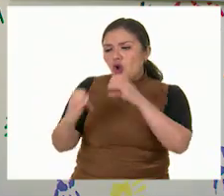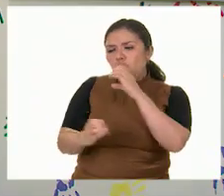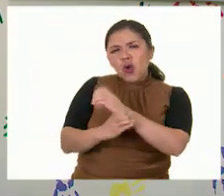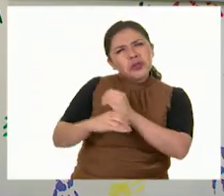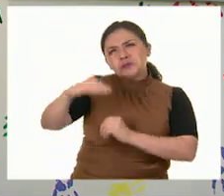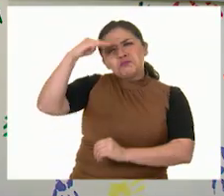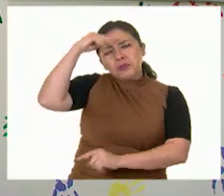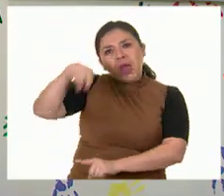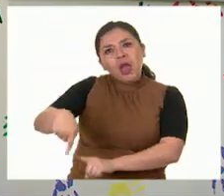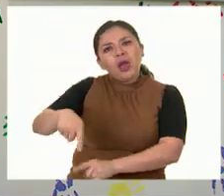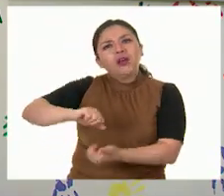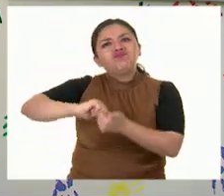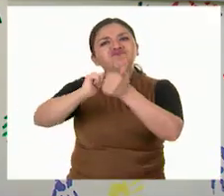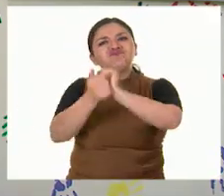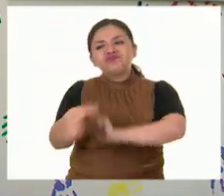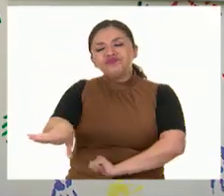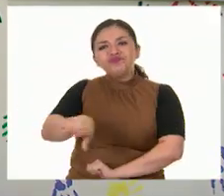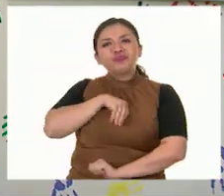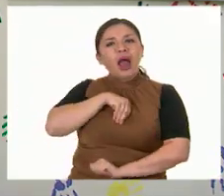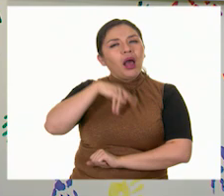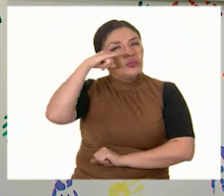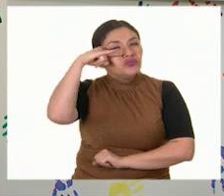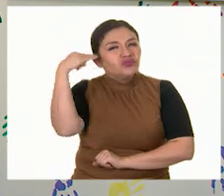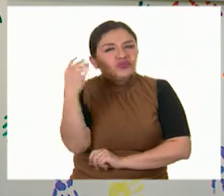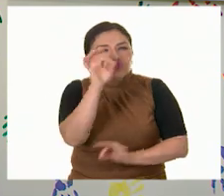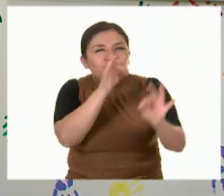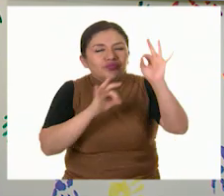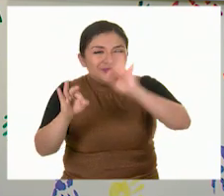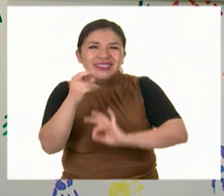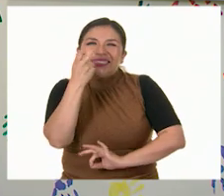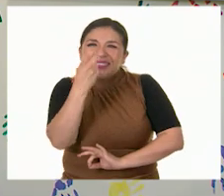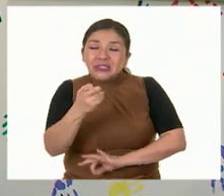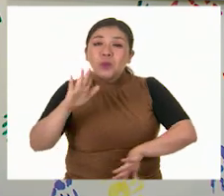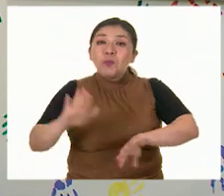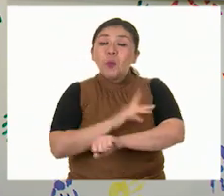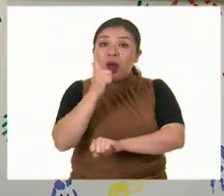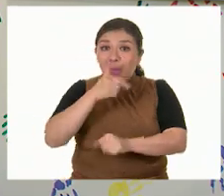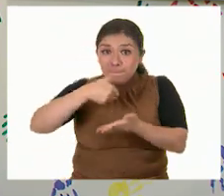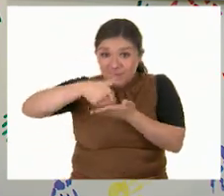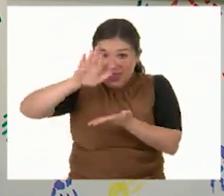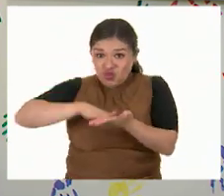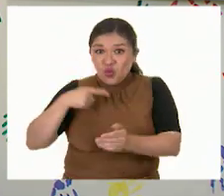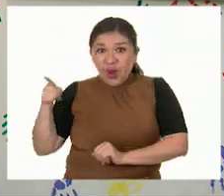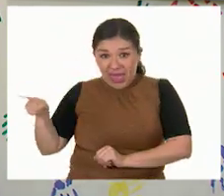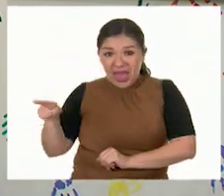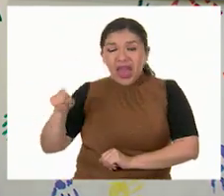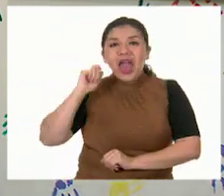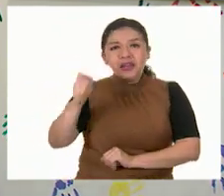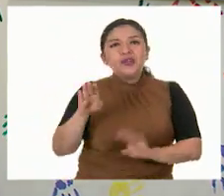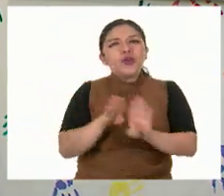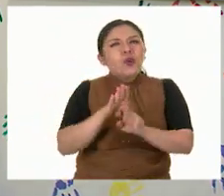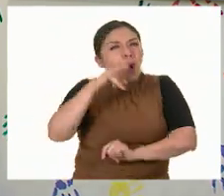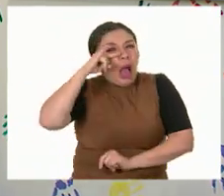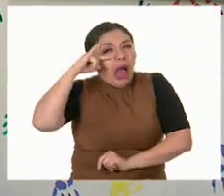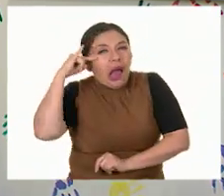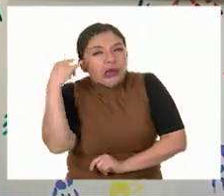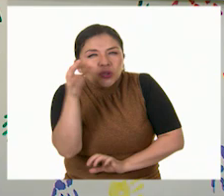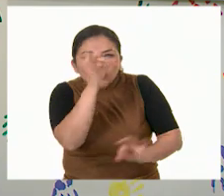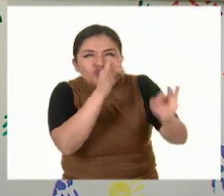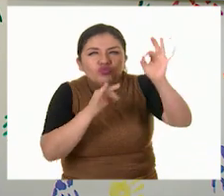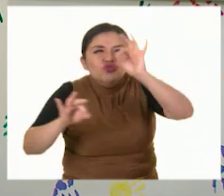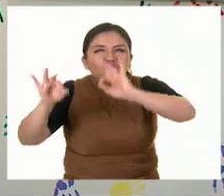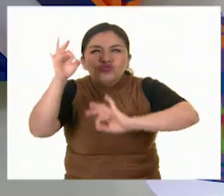convierte en un transmisor de gérmenes. Es que como vimos, la pintura, pues esos son esos microbios que se van a